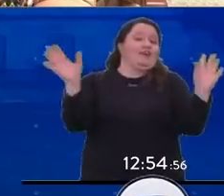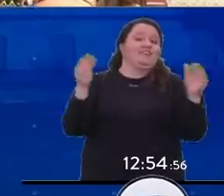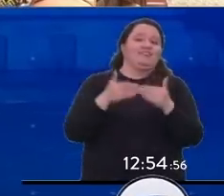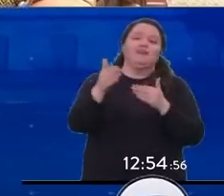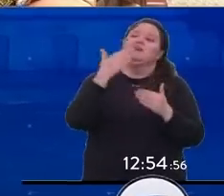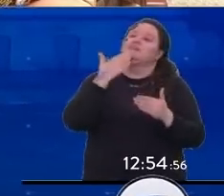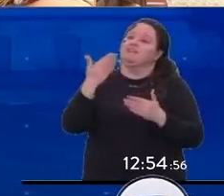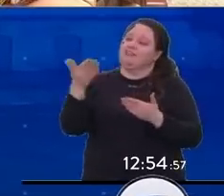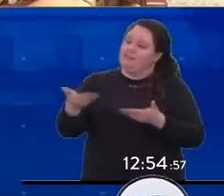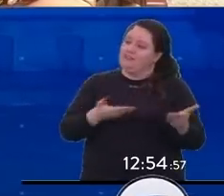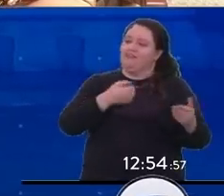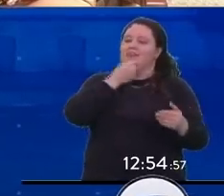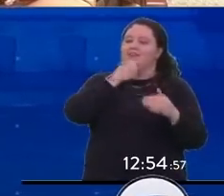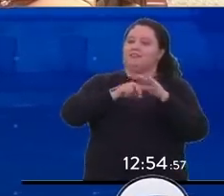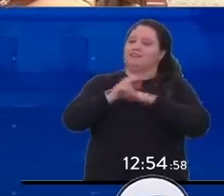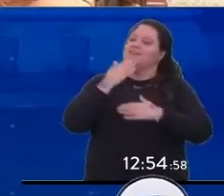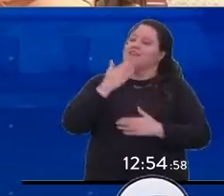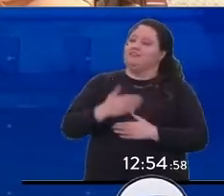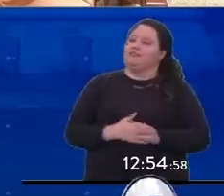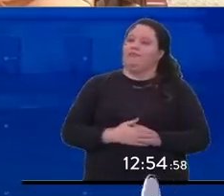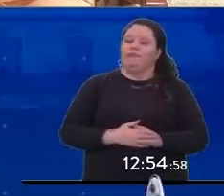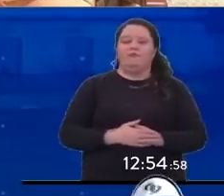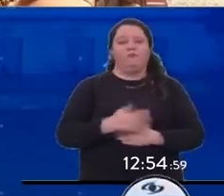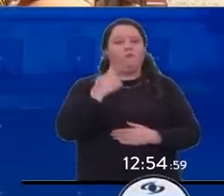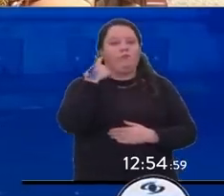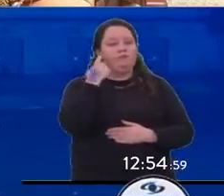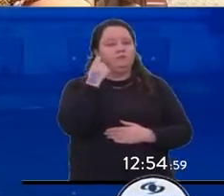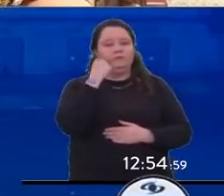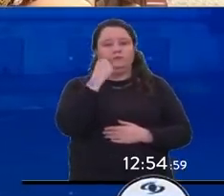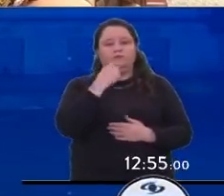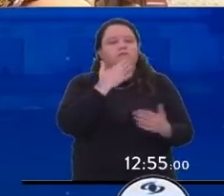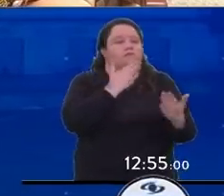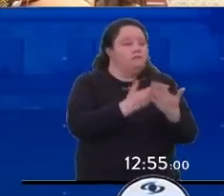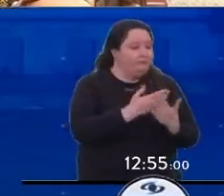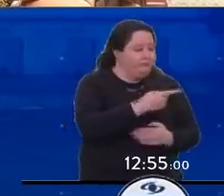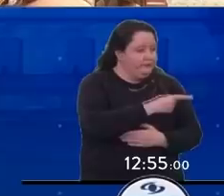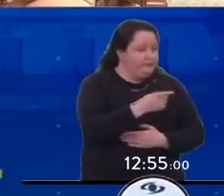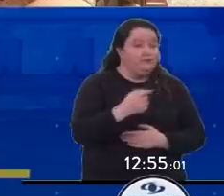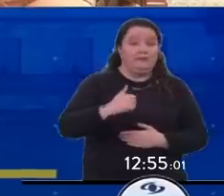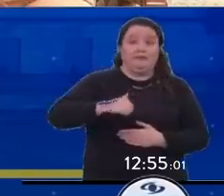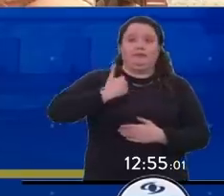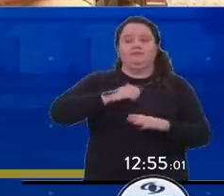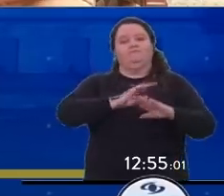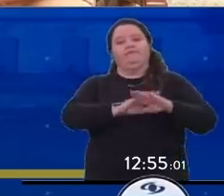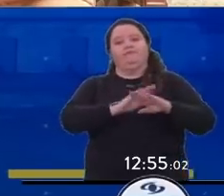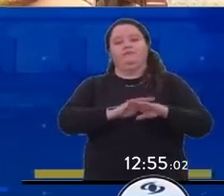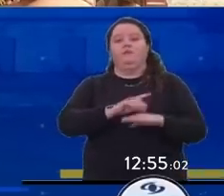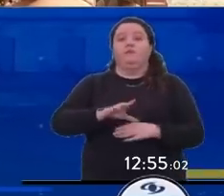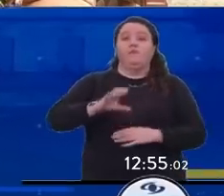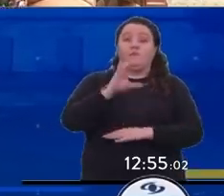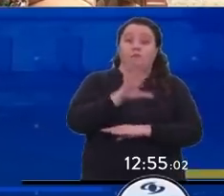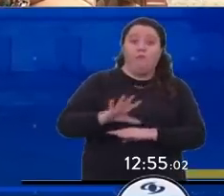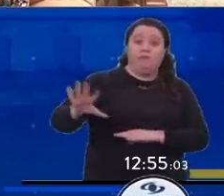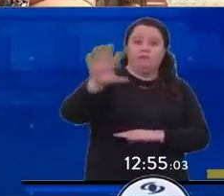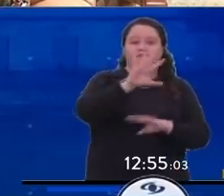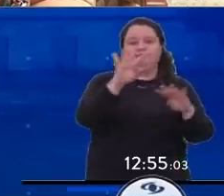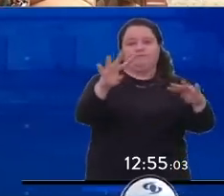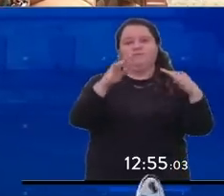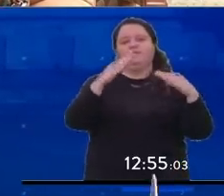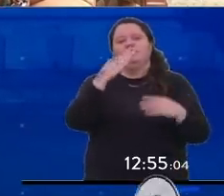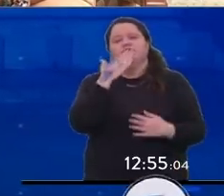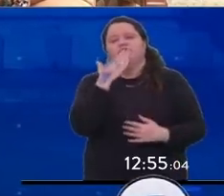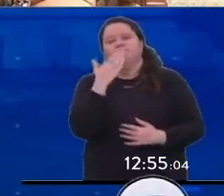estar acá. No, muchas gracias y quiero aprovechar para decirle a toda Colombia que muchas